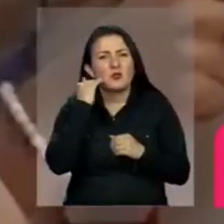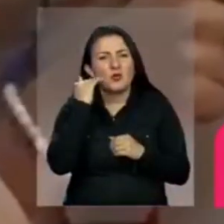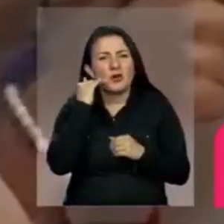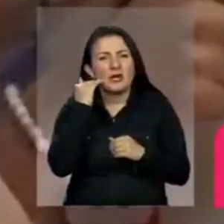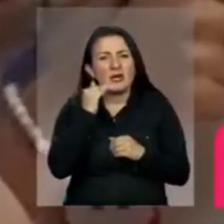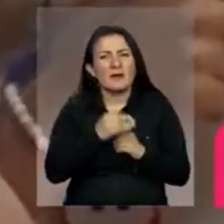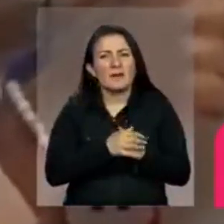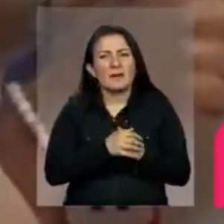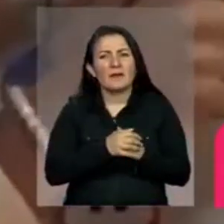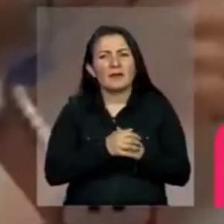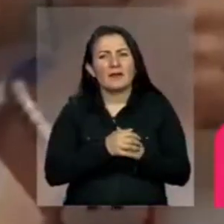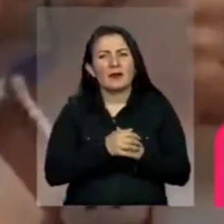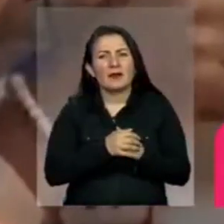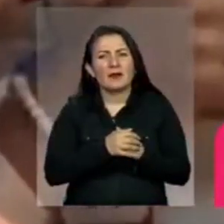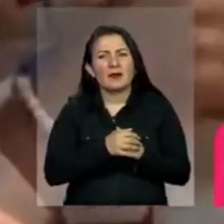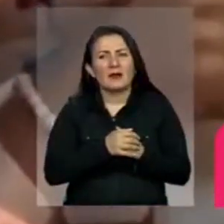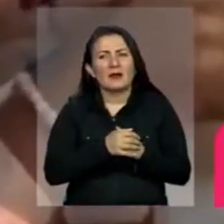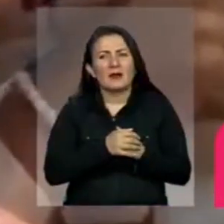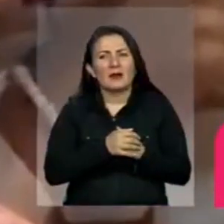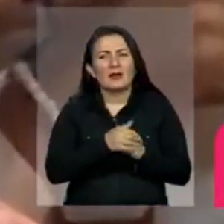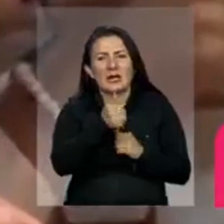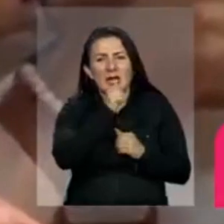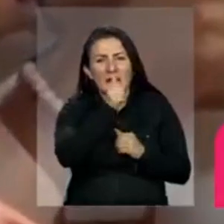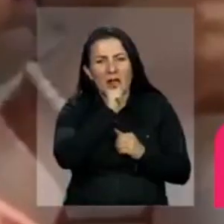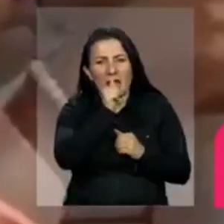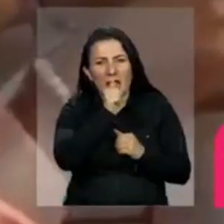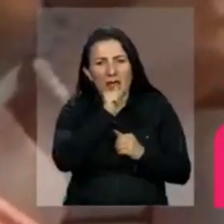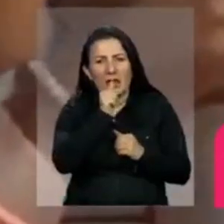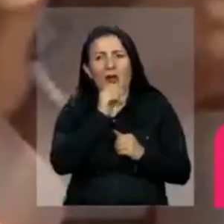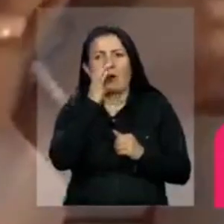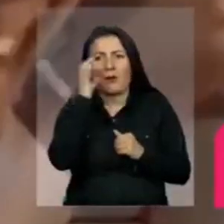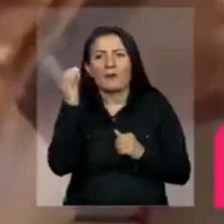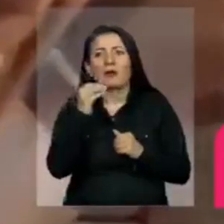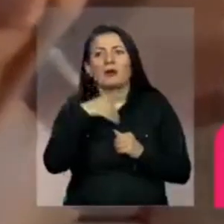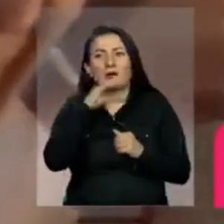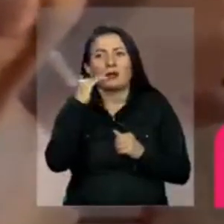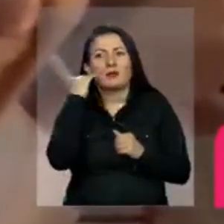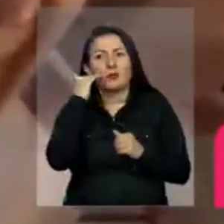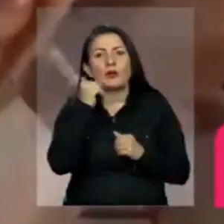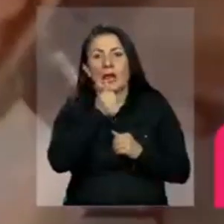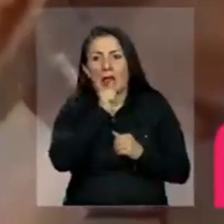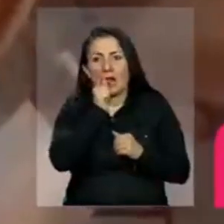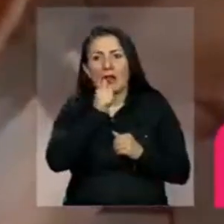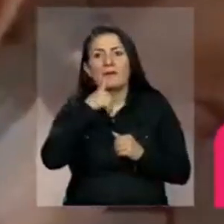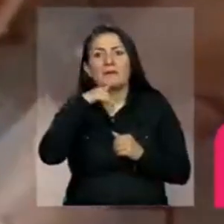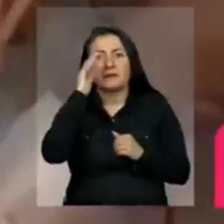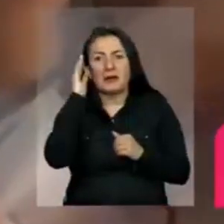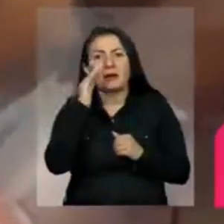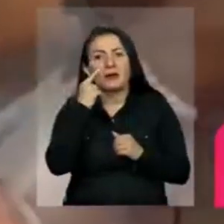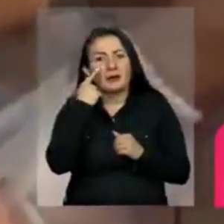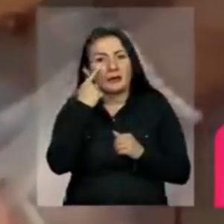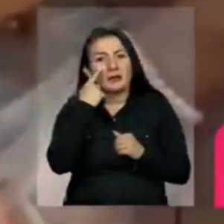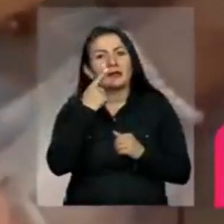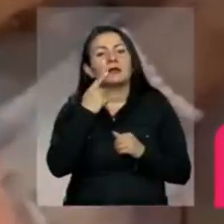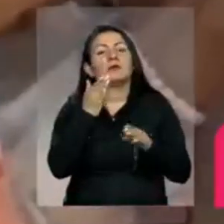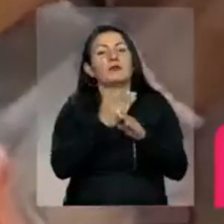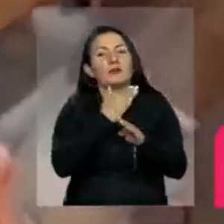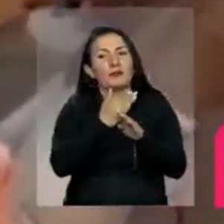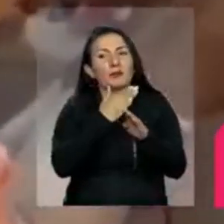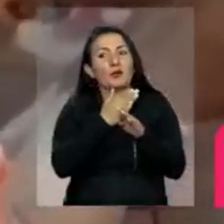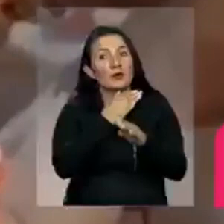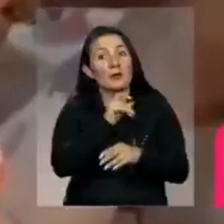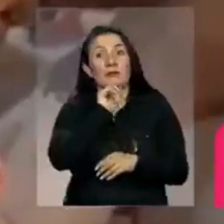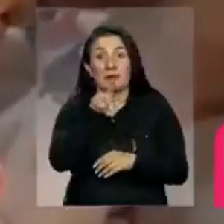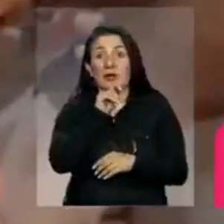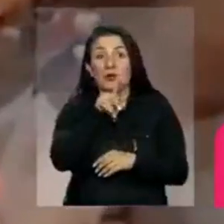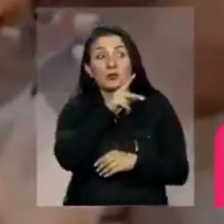mujeres, son más tramados que los hombres. Para que vean, problemas, le pregunten